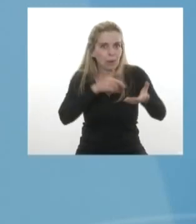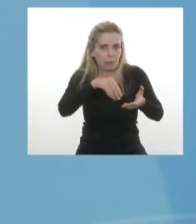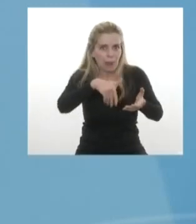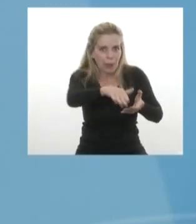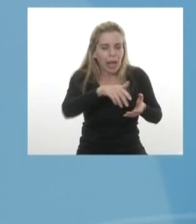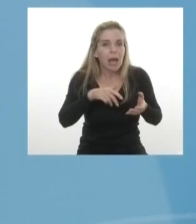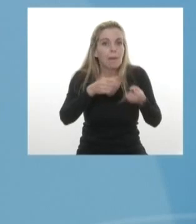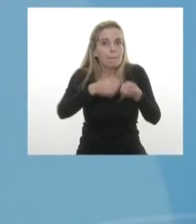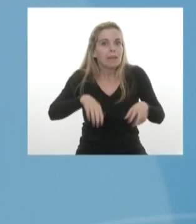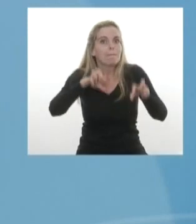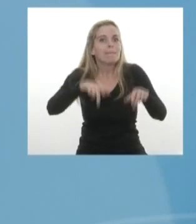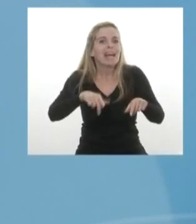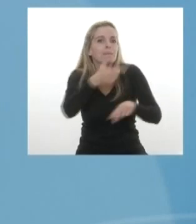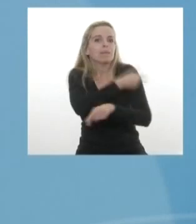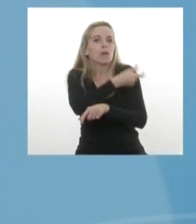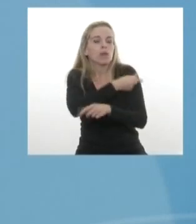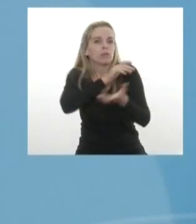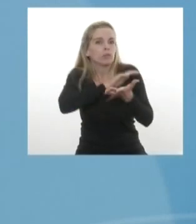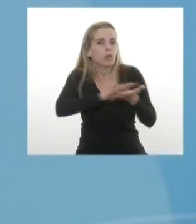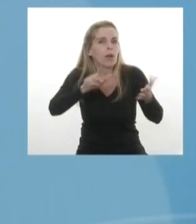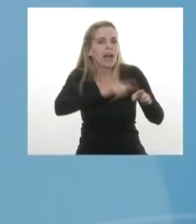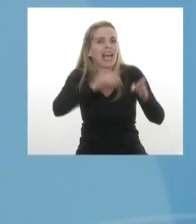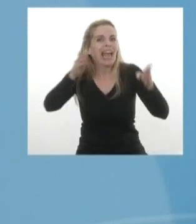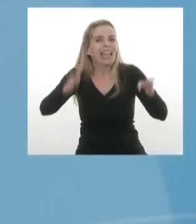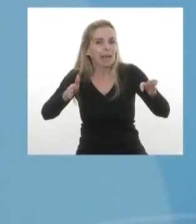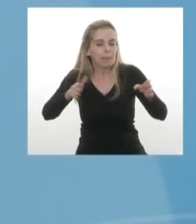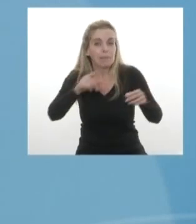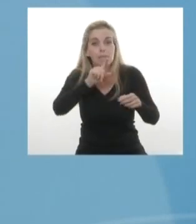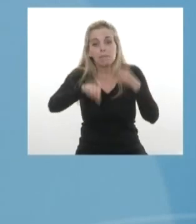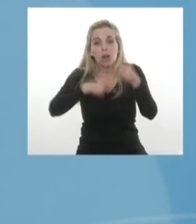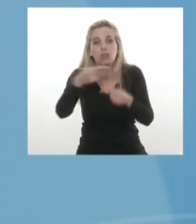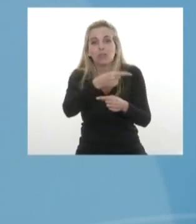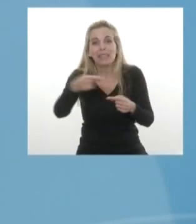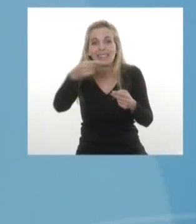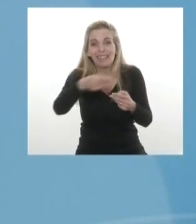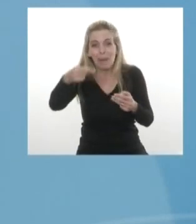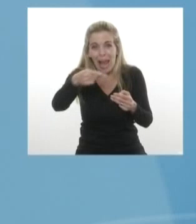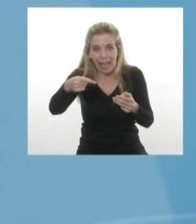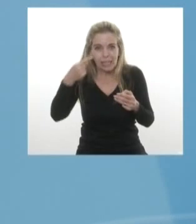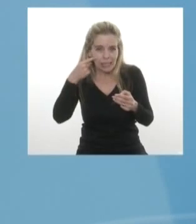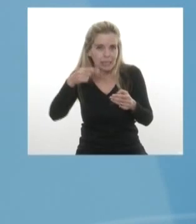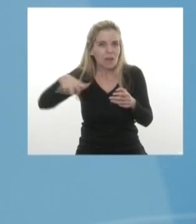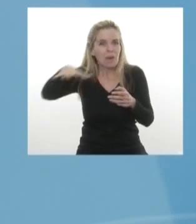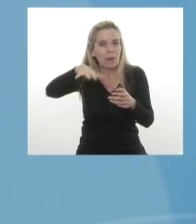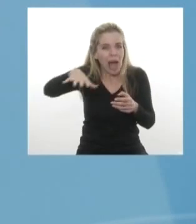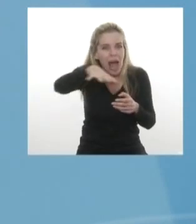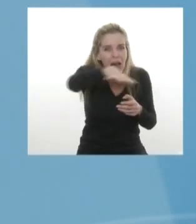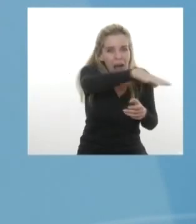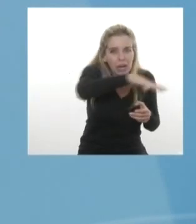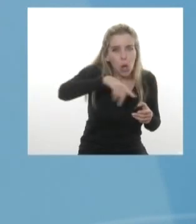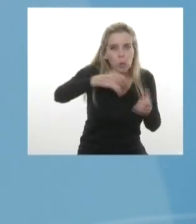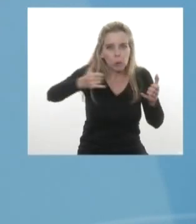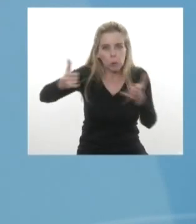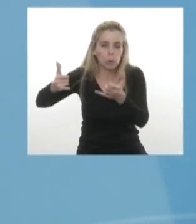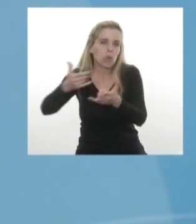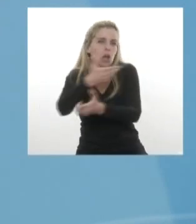plan de vacunación. En las próximas semanas, las jurisdicciones tendrán la mayor